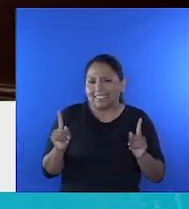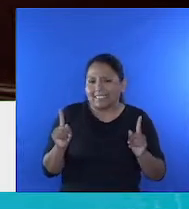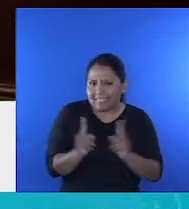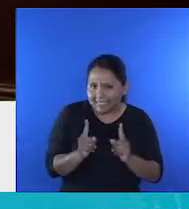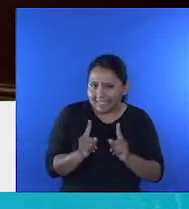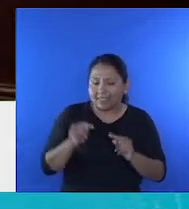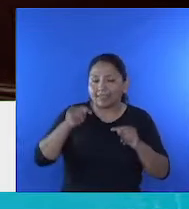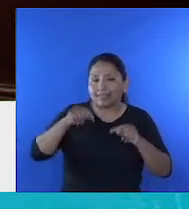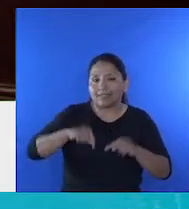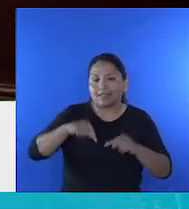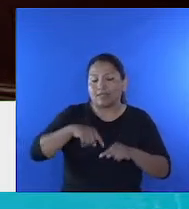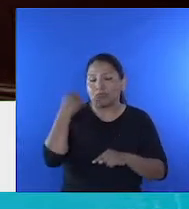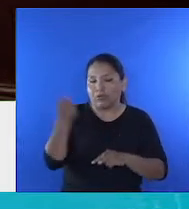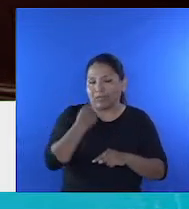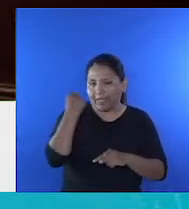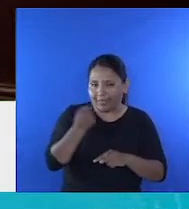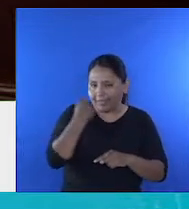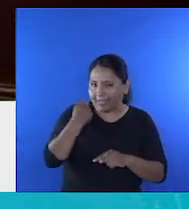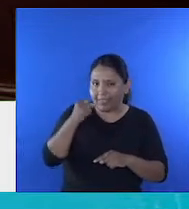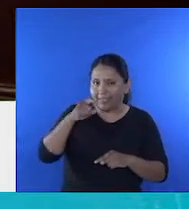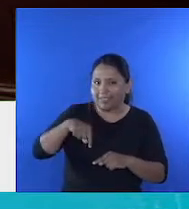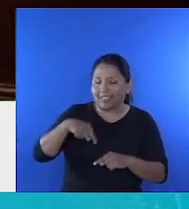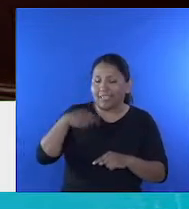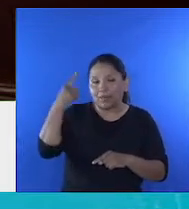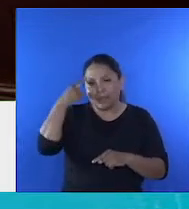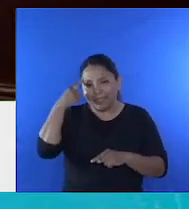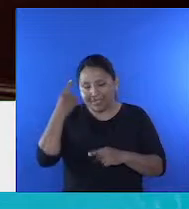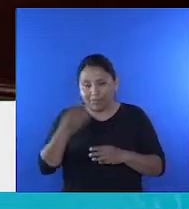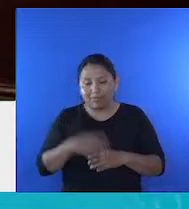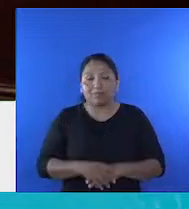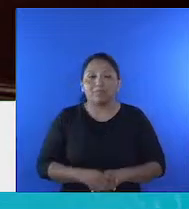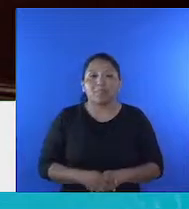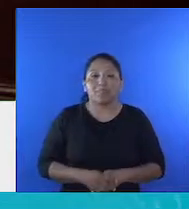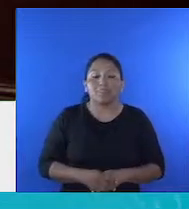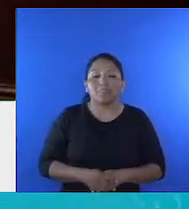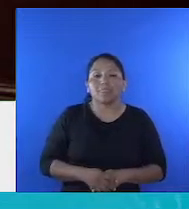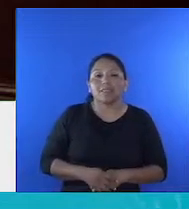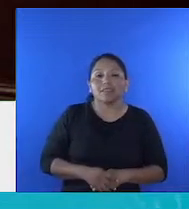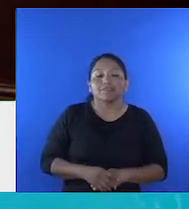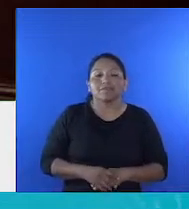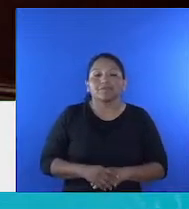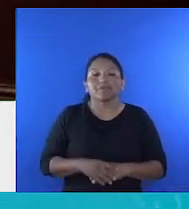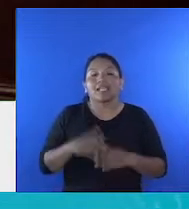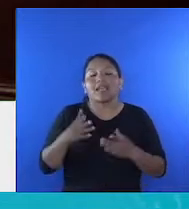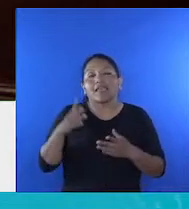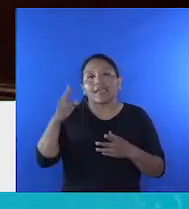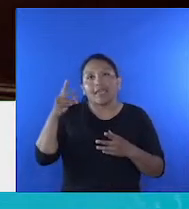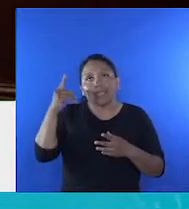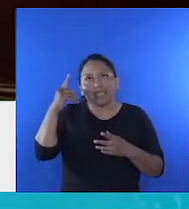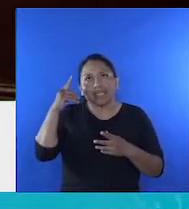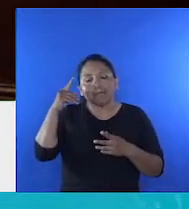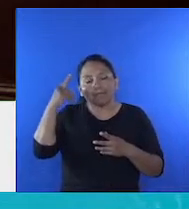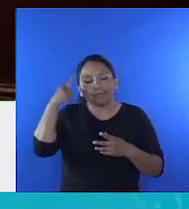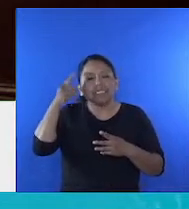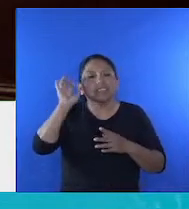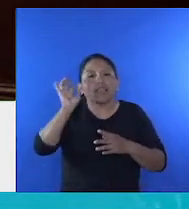síntesis importante de lo que pensamos y para dónde tenemos que mirar, sobre todo entendiendo a Malvinas